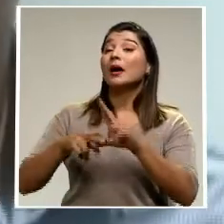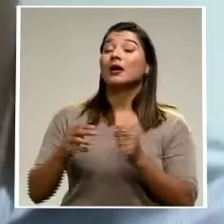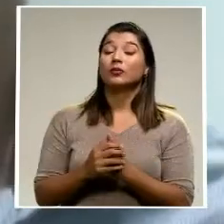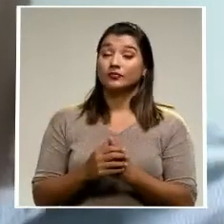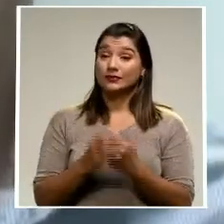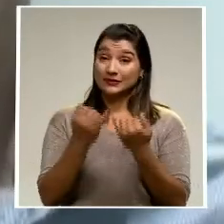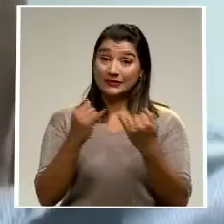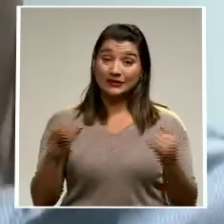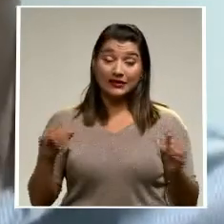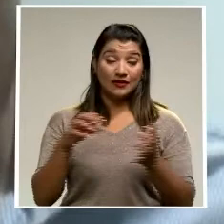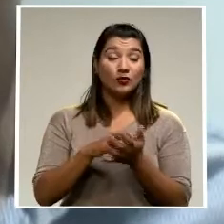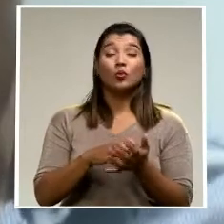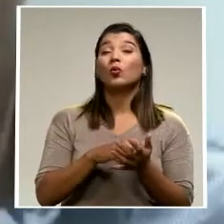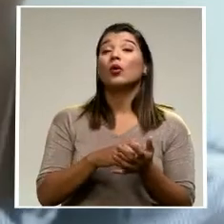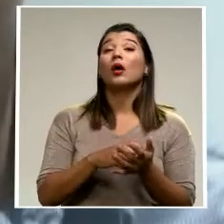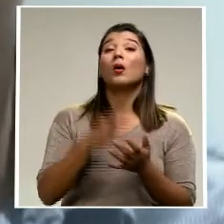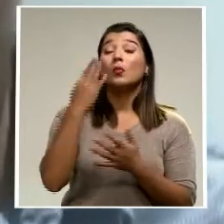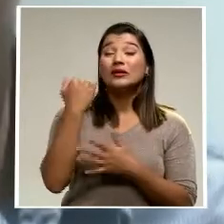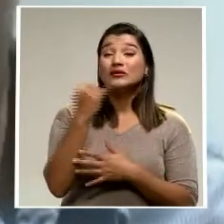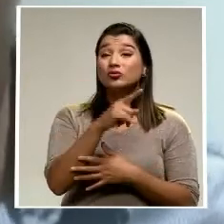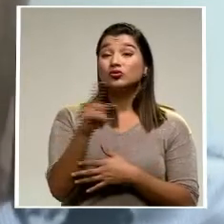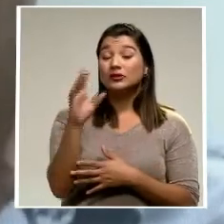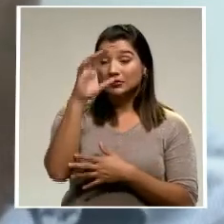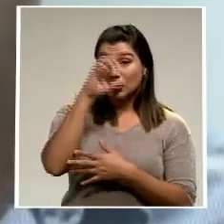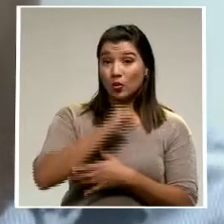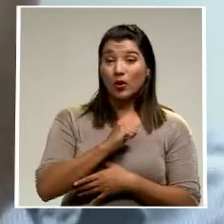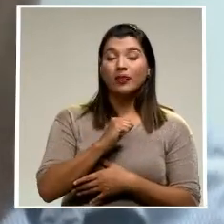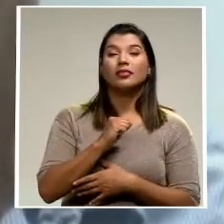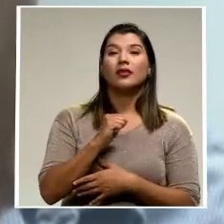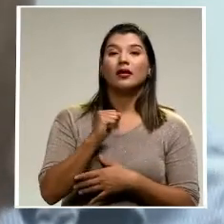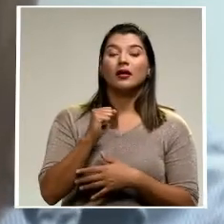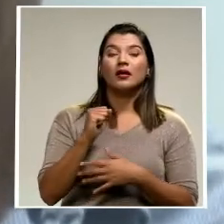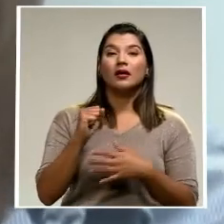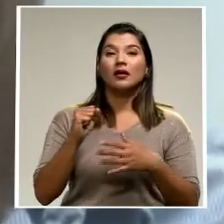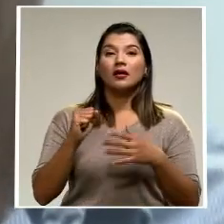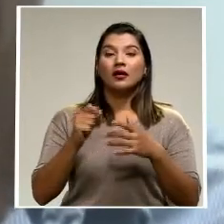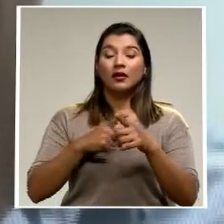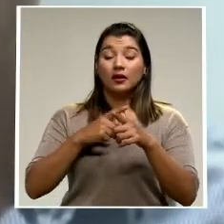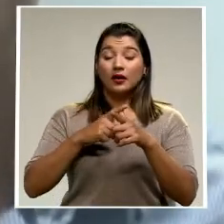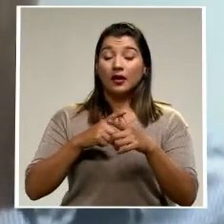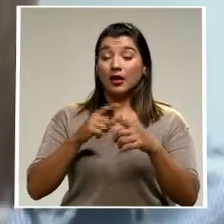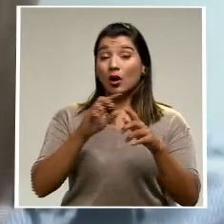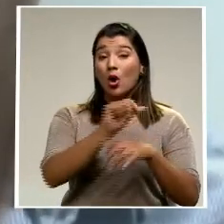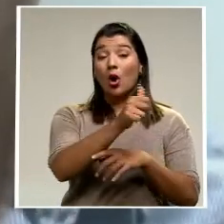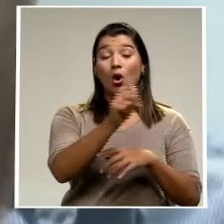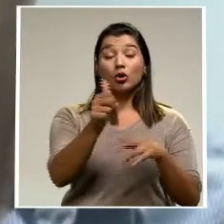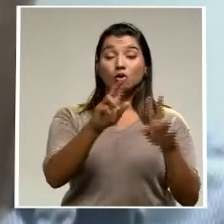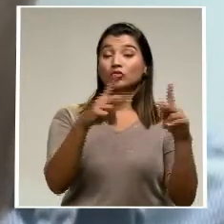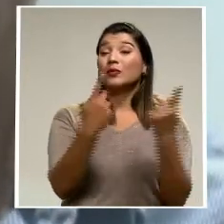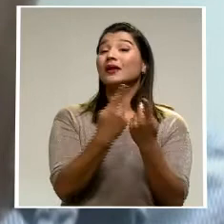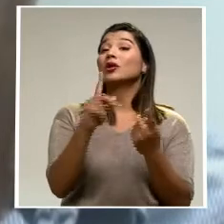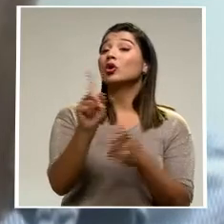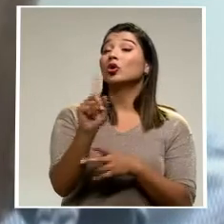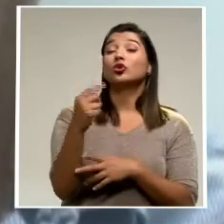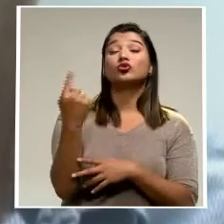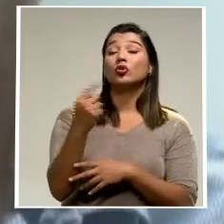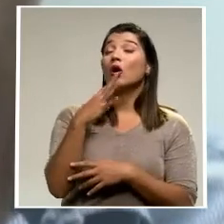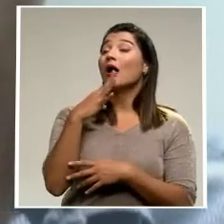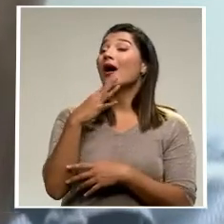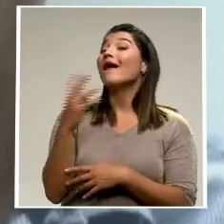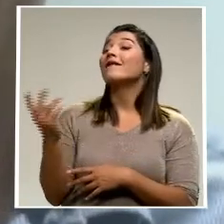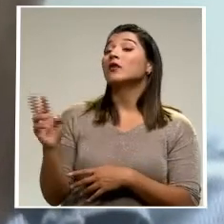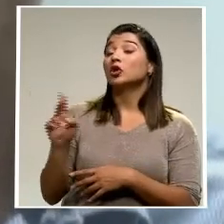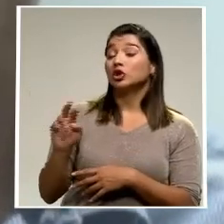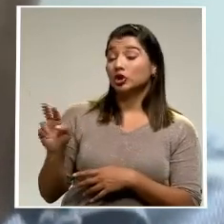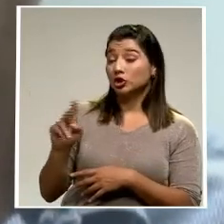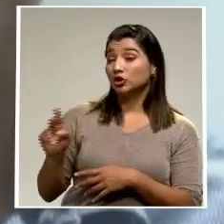porque efectivamente, si te das cuenta, Ernesto, la oposición en este país, y no me refiero solamente a la oposición de estos últimos